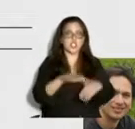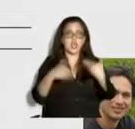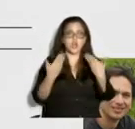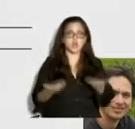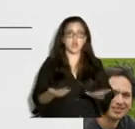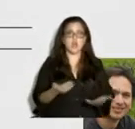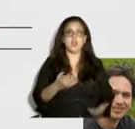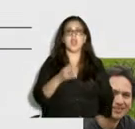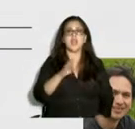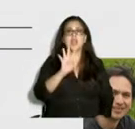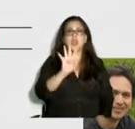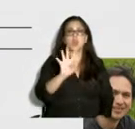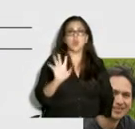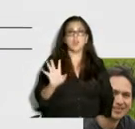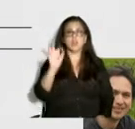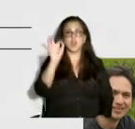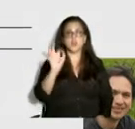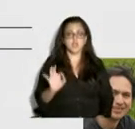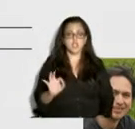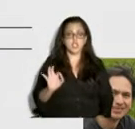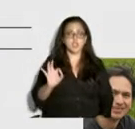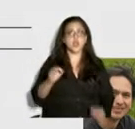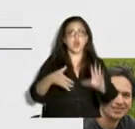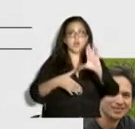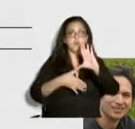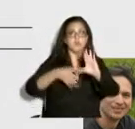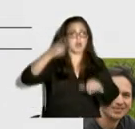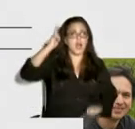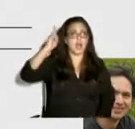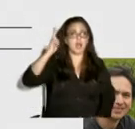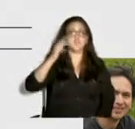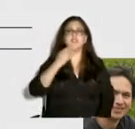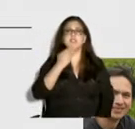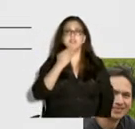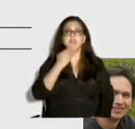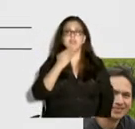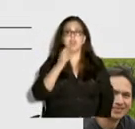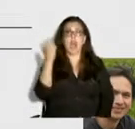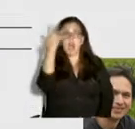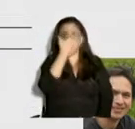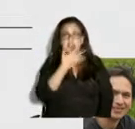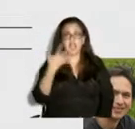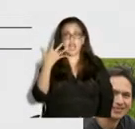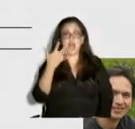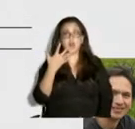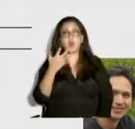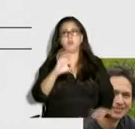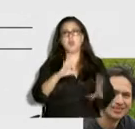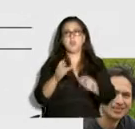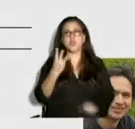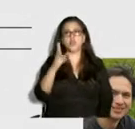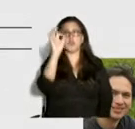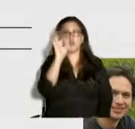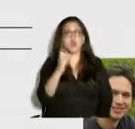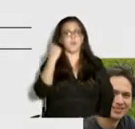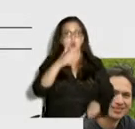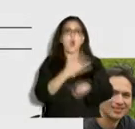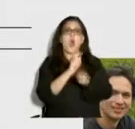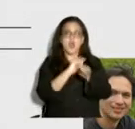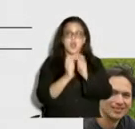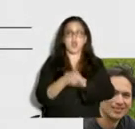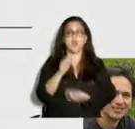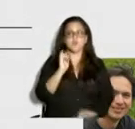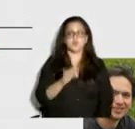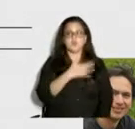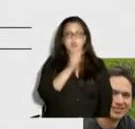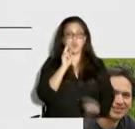un 45% de genoma amerindio y el africano un poco menos del 3%. Pero hay variación. Se